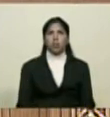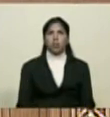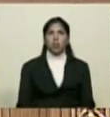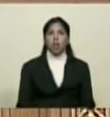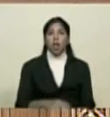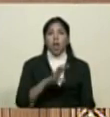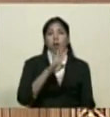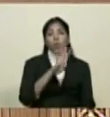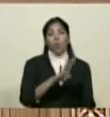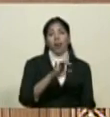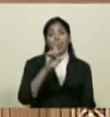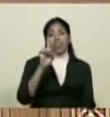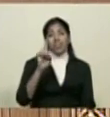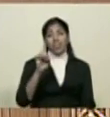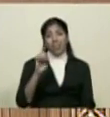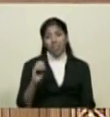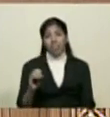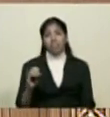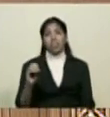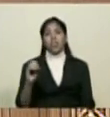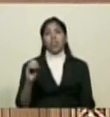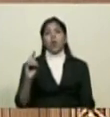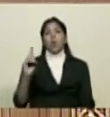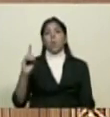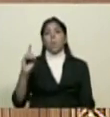41 mil contratos.